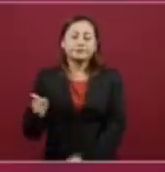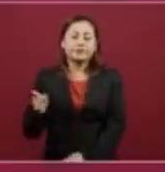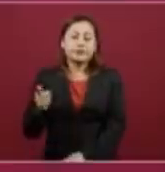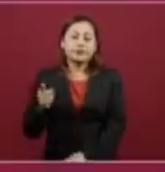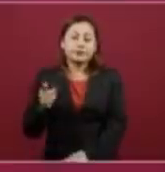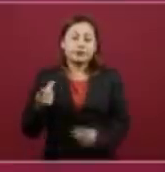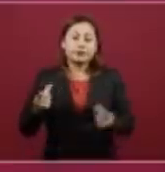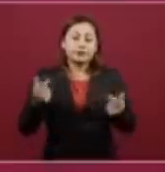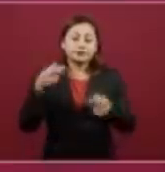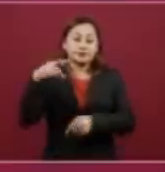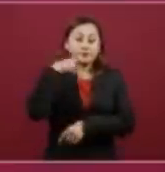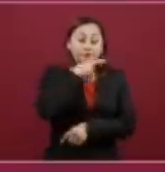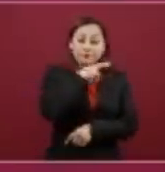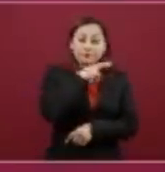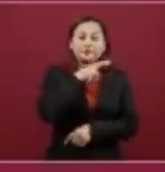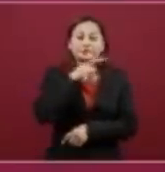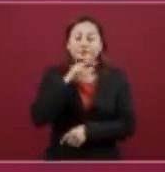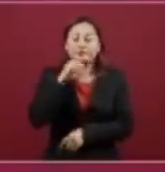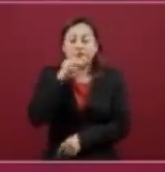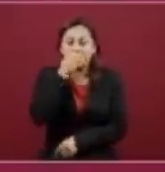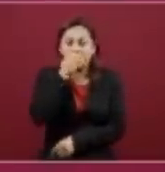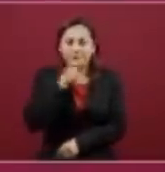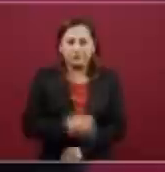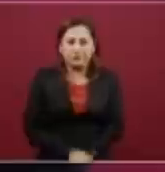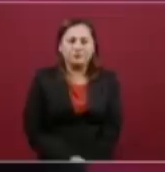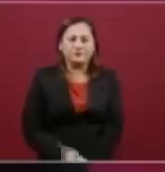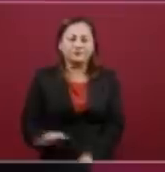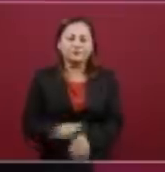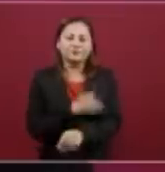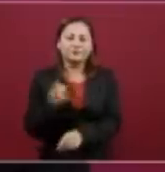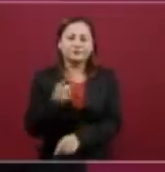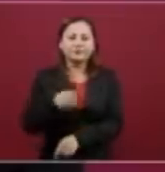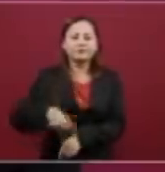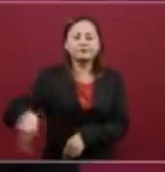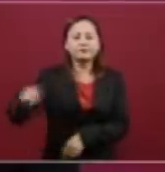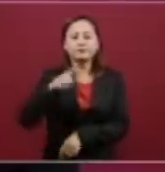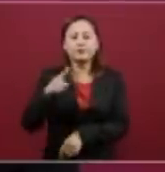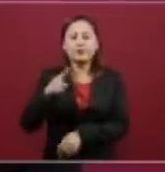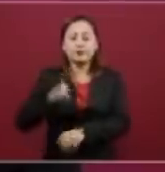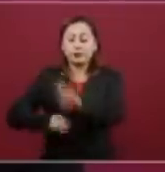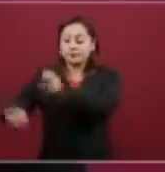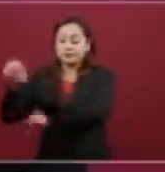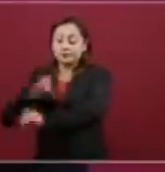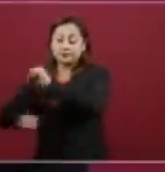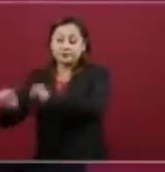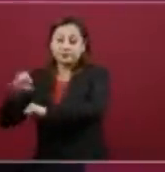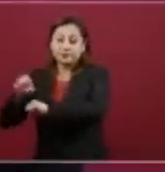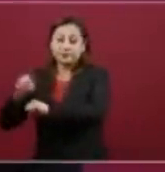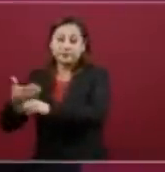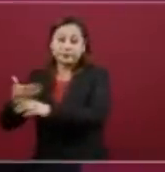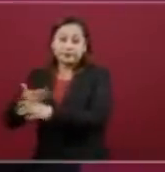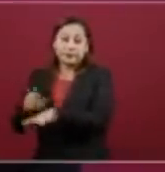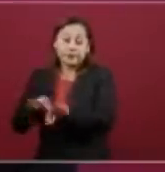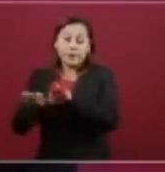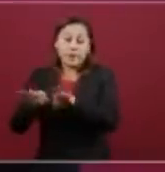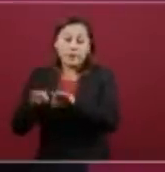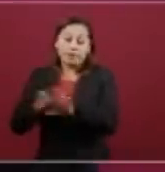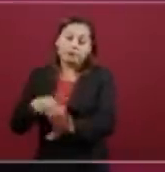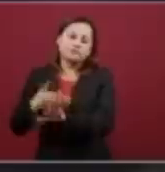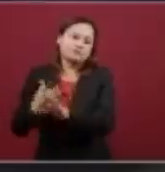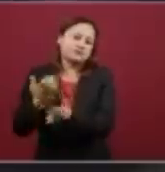entonces afectamos las empresas, las fuentes de trabajo y se afecta la economía, se